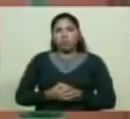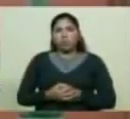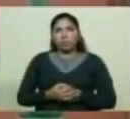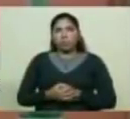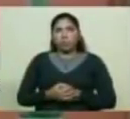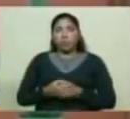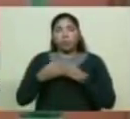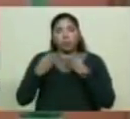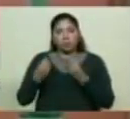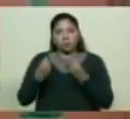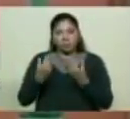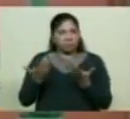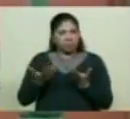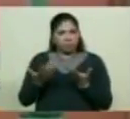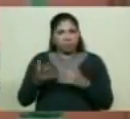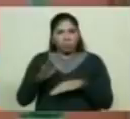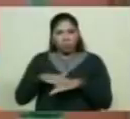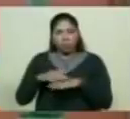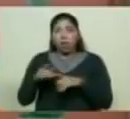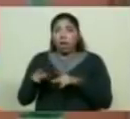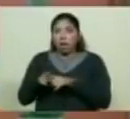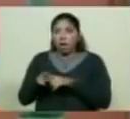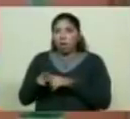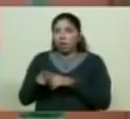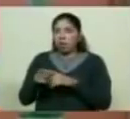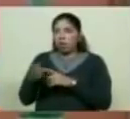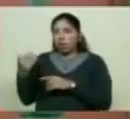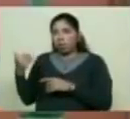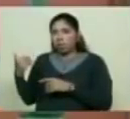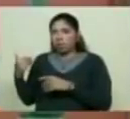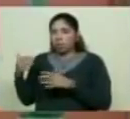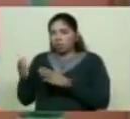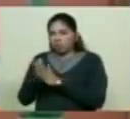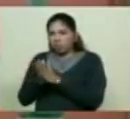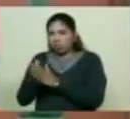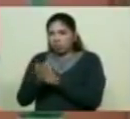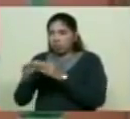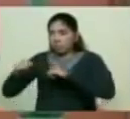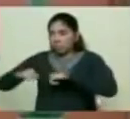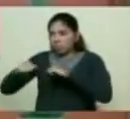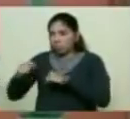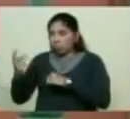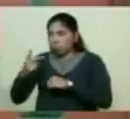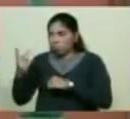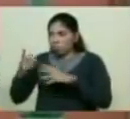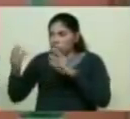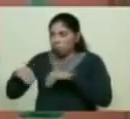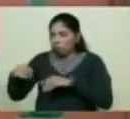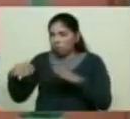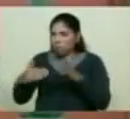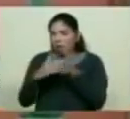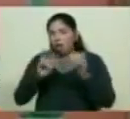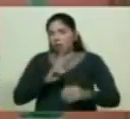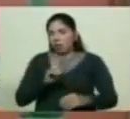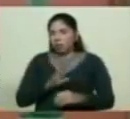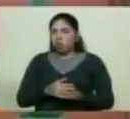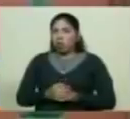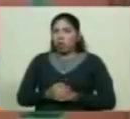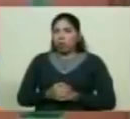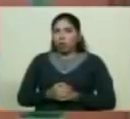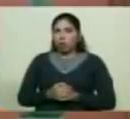bajo la complicidad de oligarquías bastardas de gobiernos usurpadores e ilegítimos